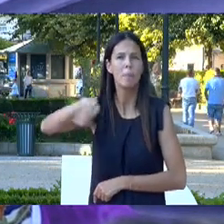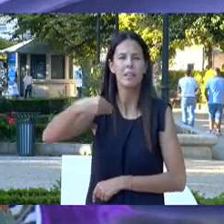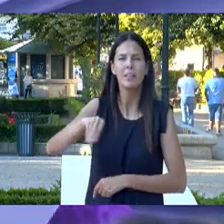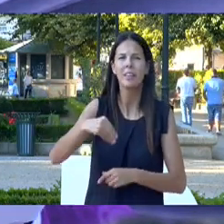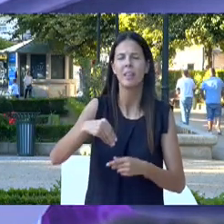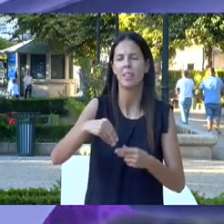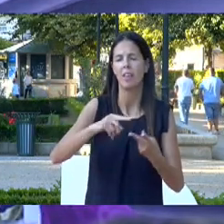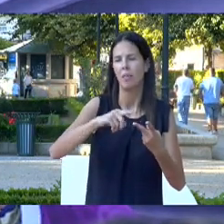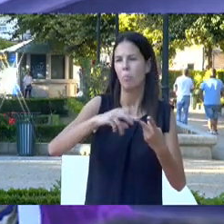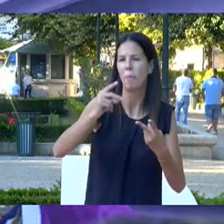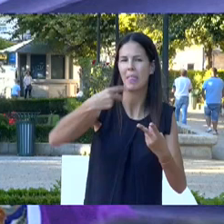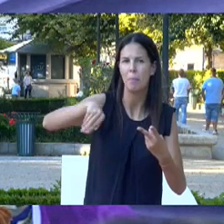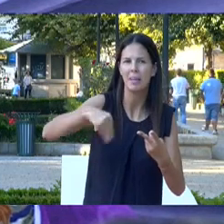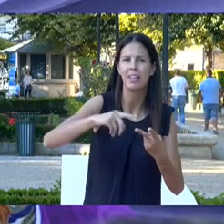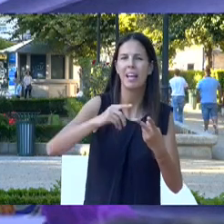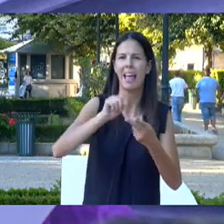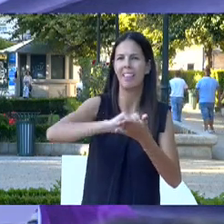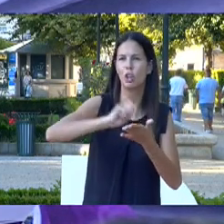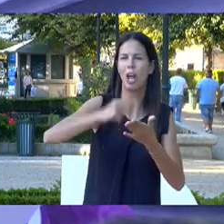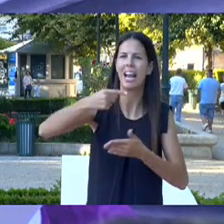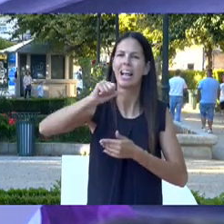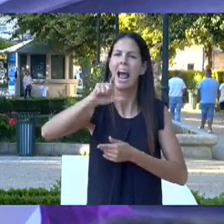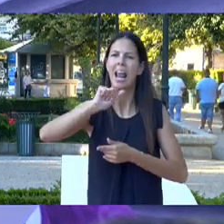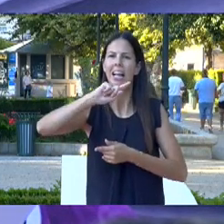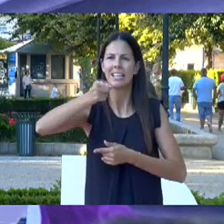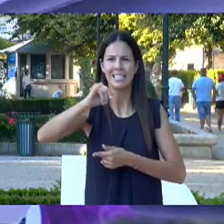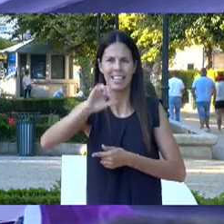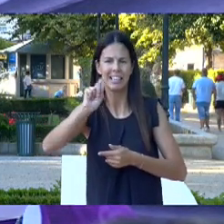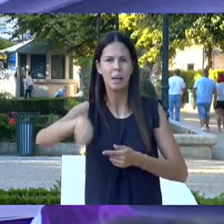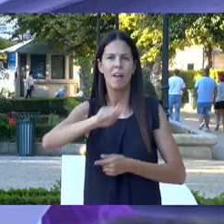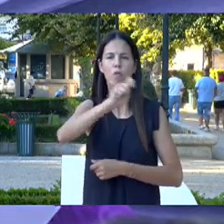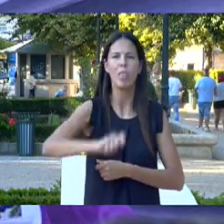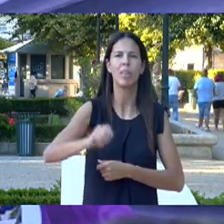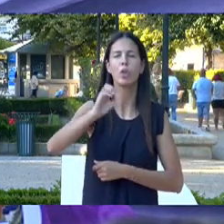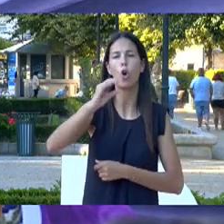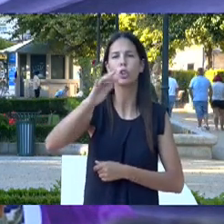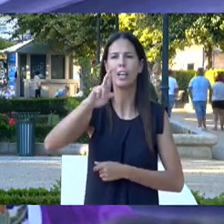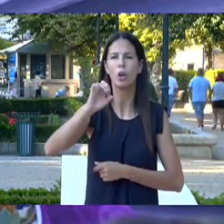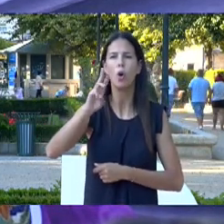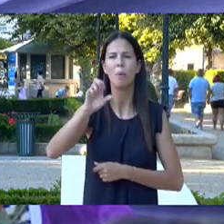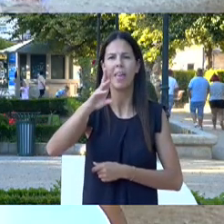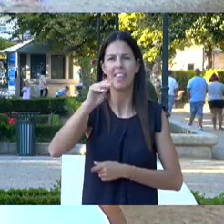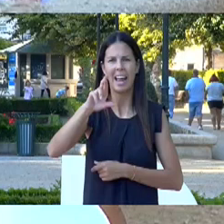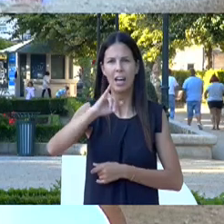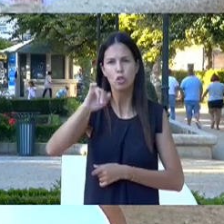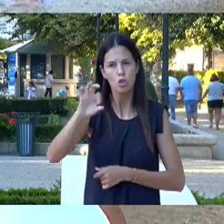Penzol, é vicepresidente da Editorial Galaxia, tamén da Fundación Otero Pedrallo, e